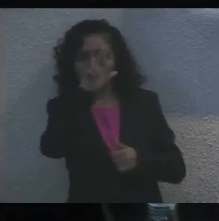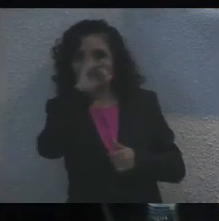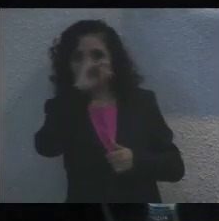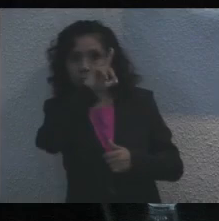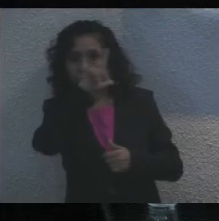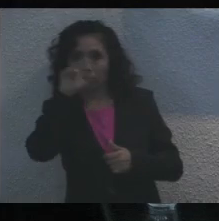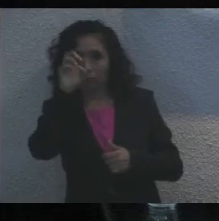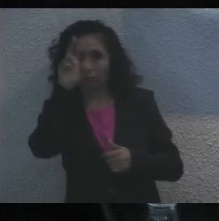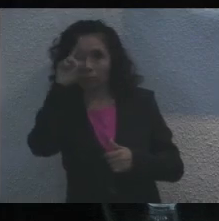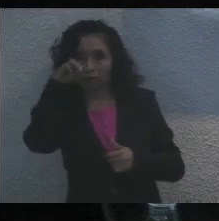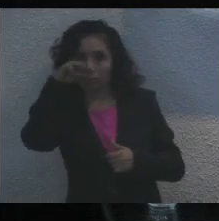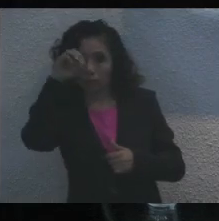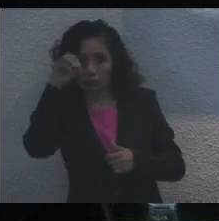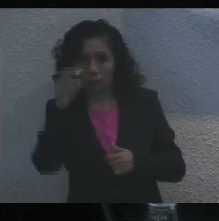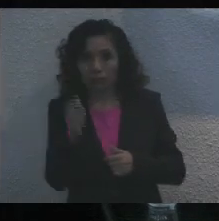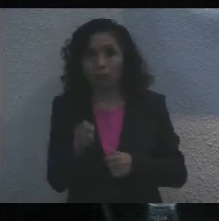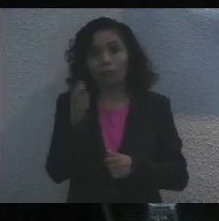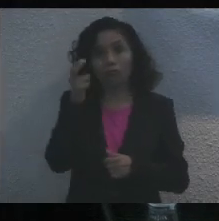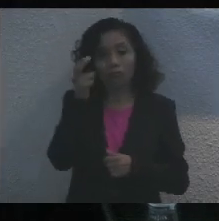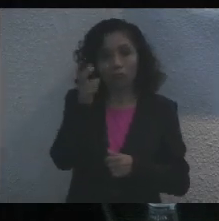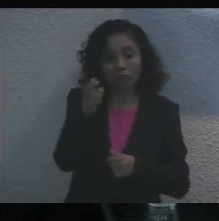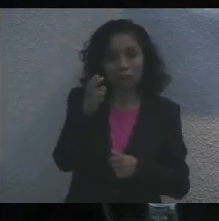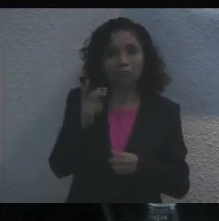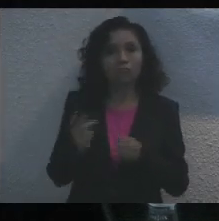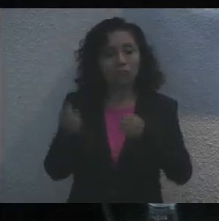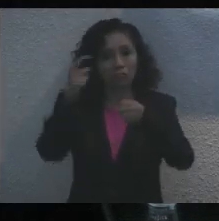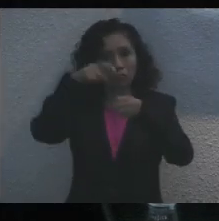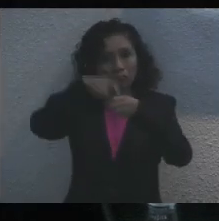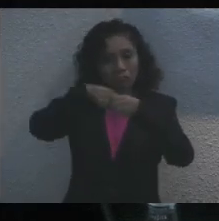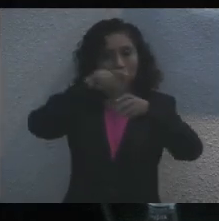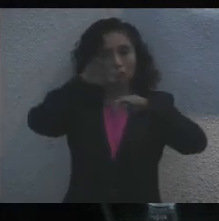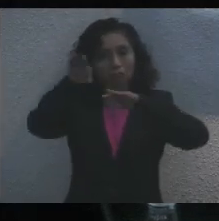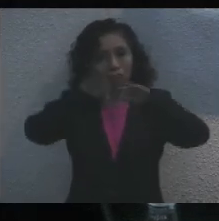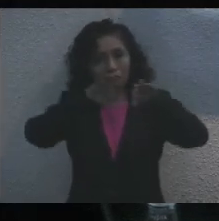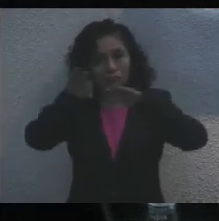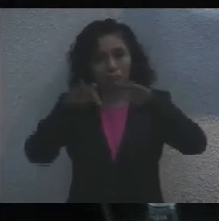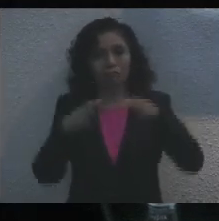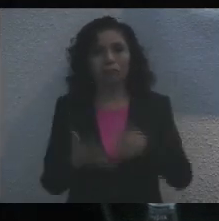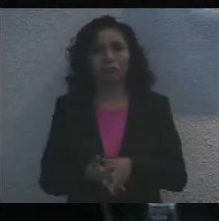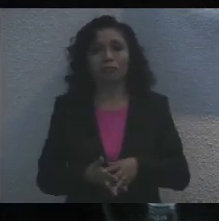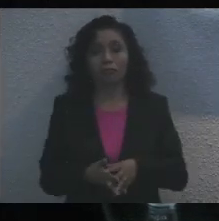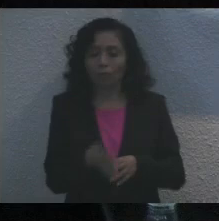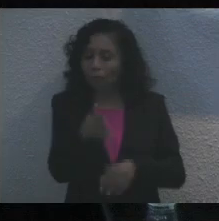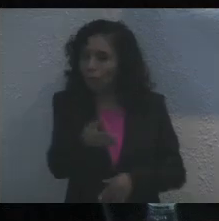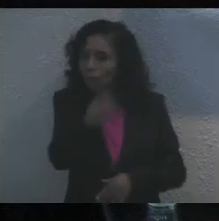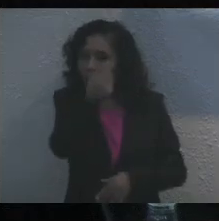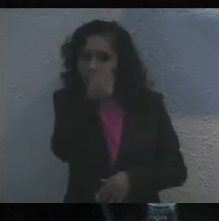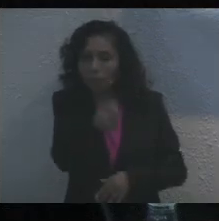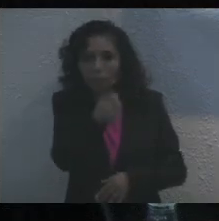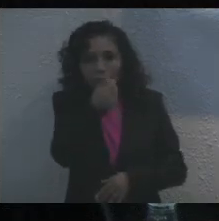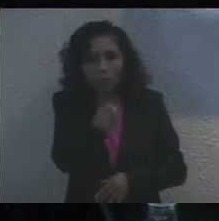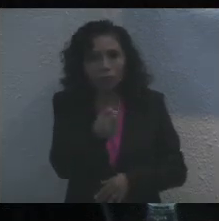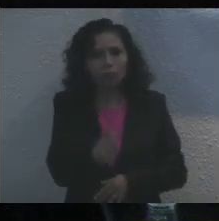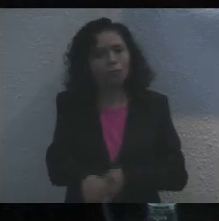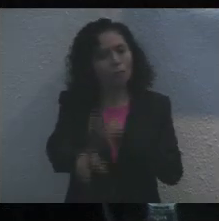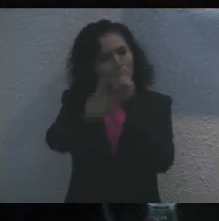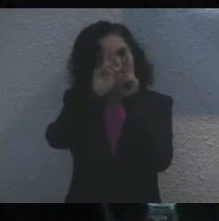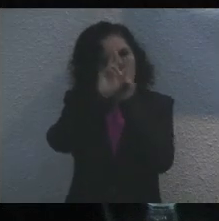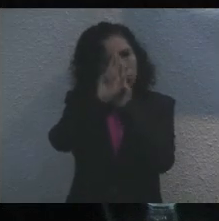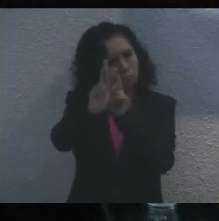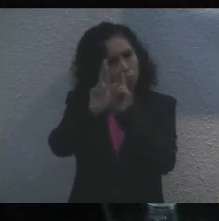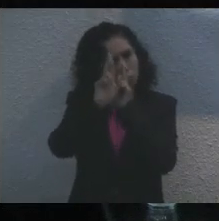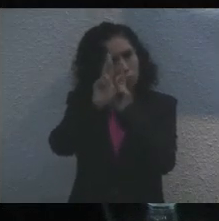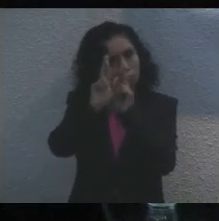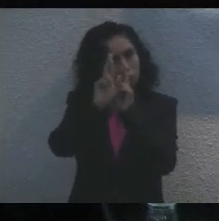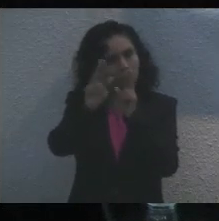es personal sustantivo de este Poder Legislativo, a quien por cierto saludo y le reconozco su talento